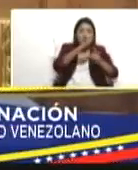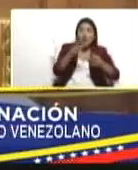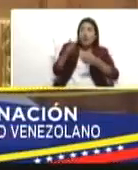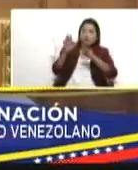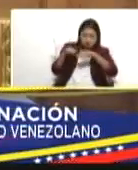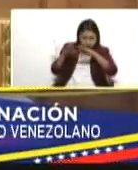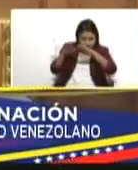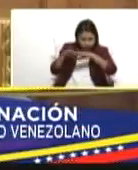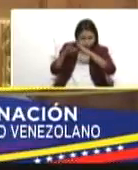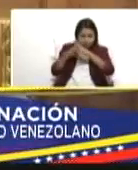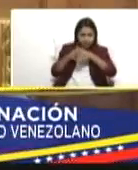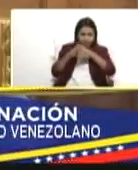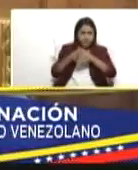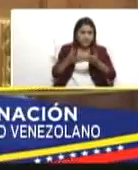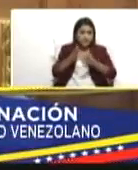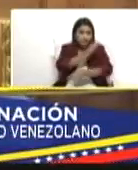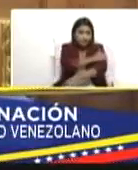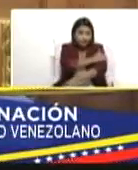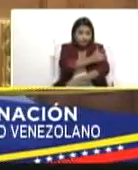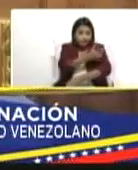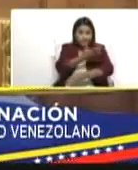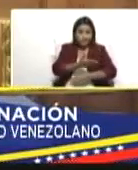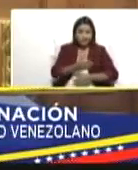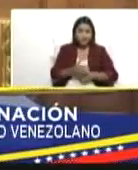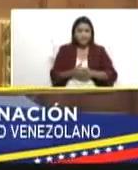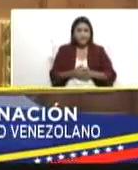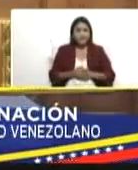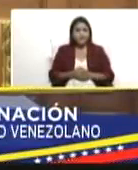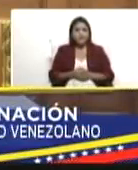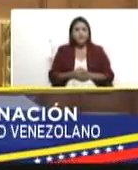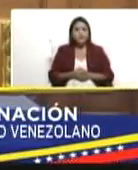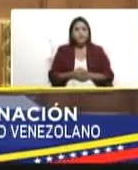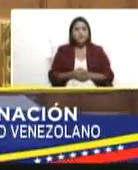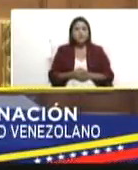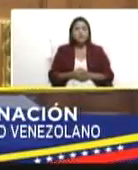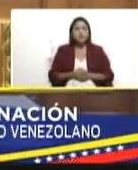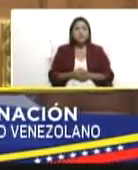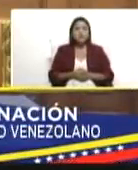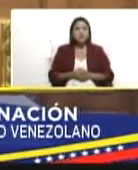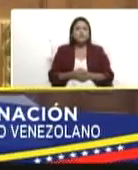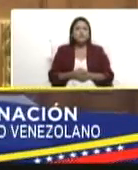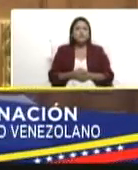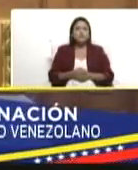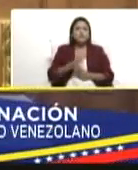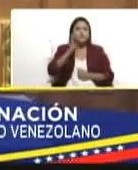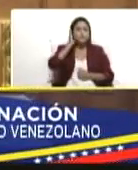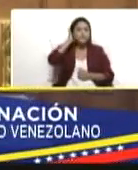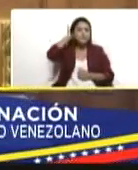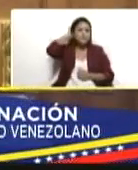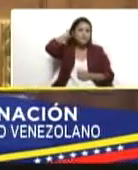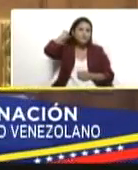domesticada y le entraron penetraron los penetraron a